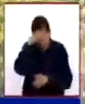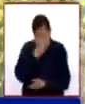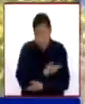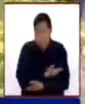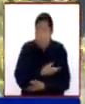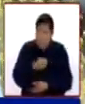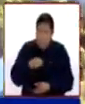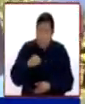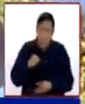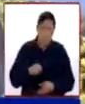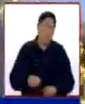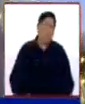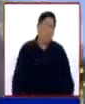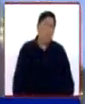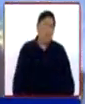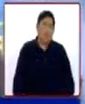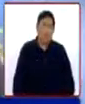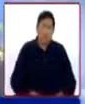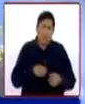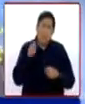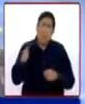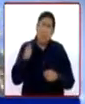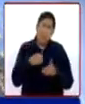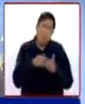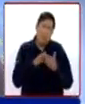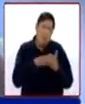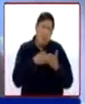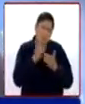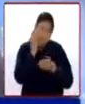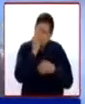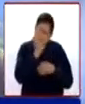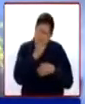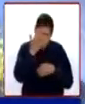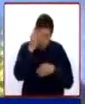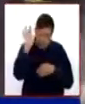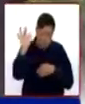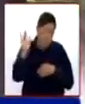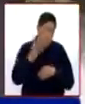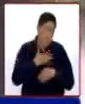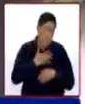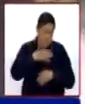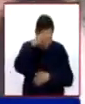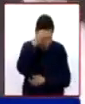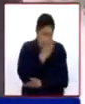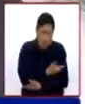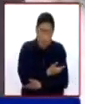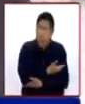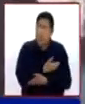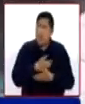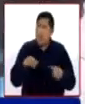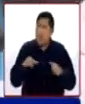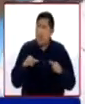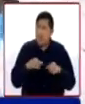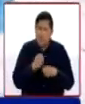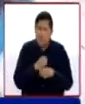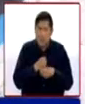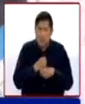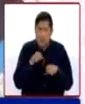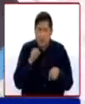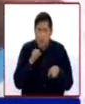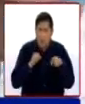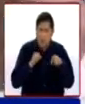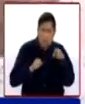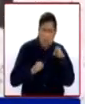¿Cuál? ¿Este? Me lo ha pintado. Es muy listo, mi hijo. Con botellitas igual se ha hecho